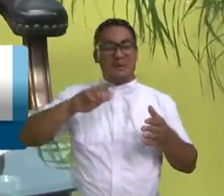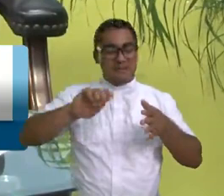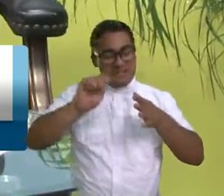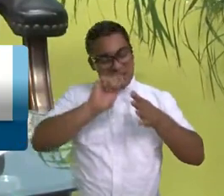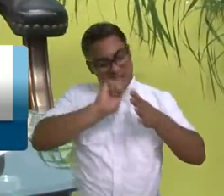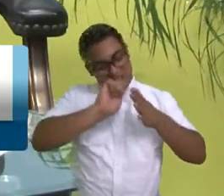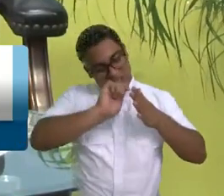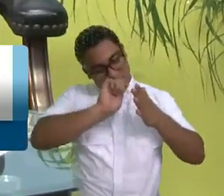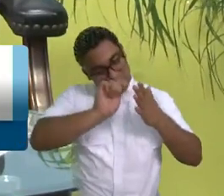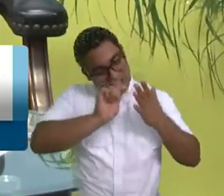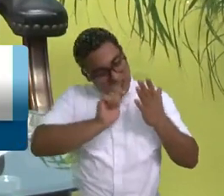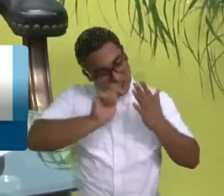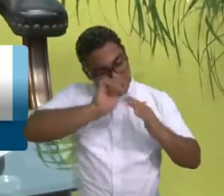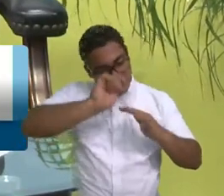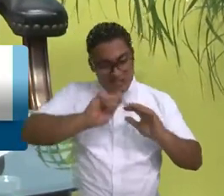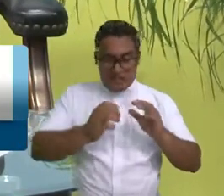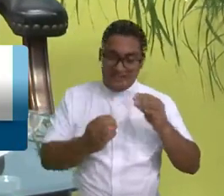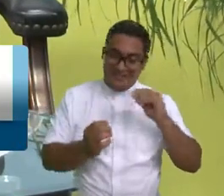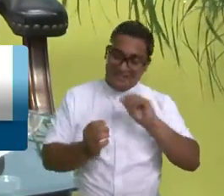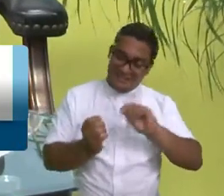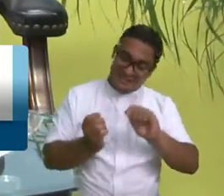es, ya sea